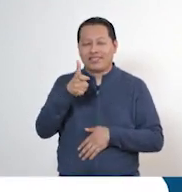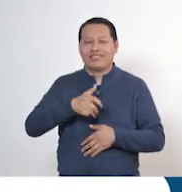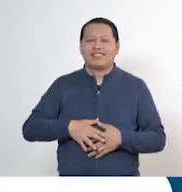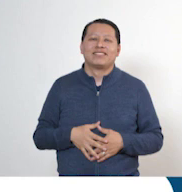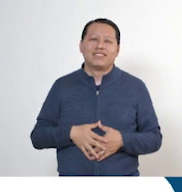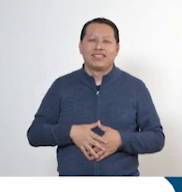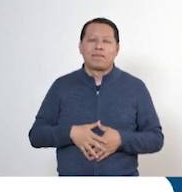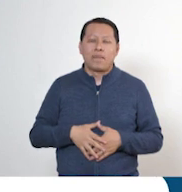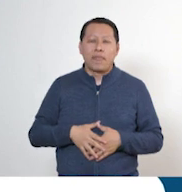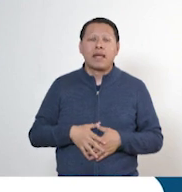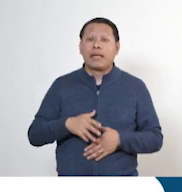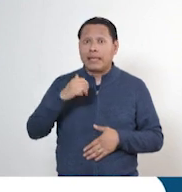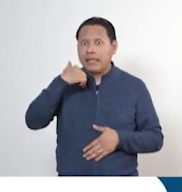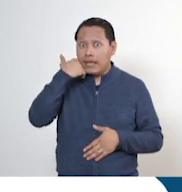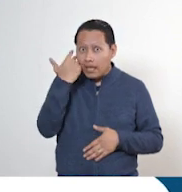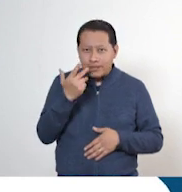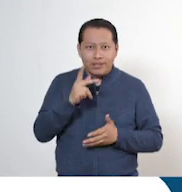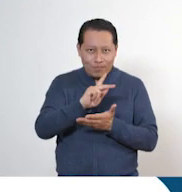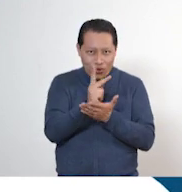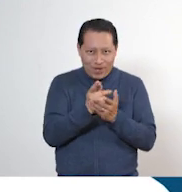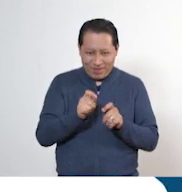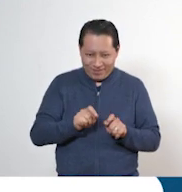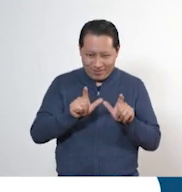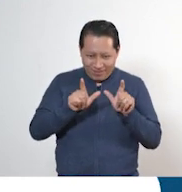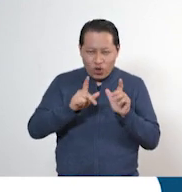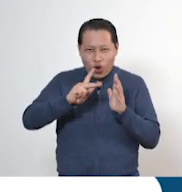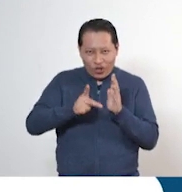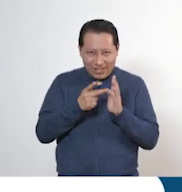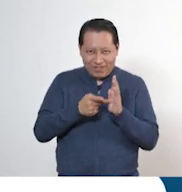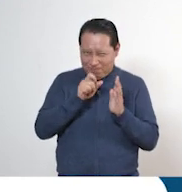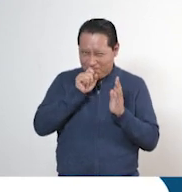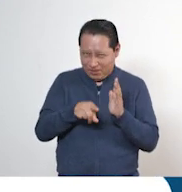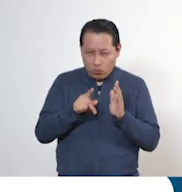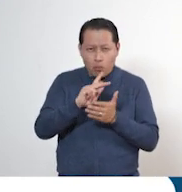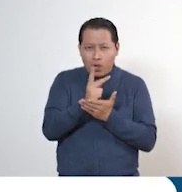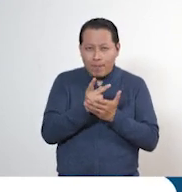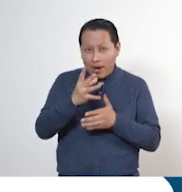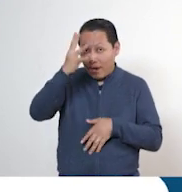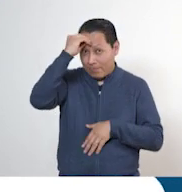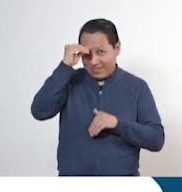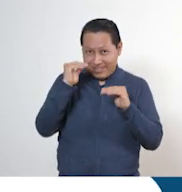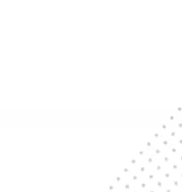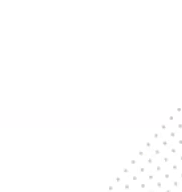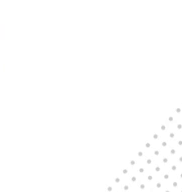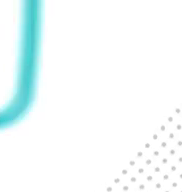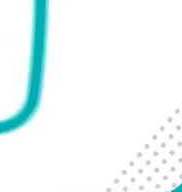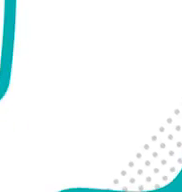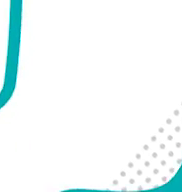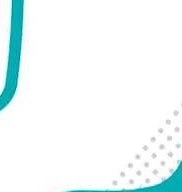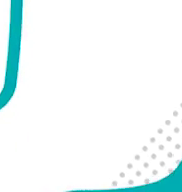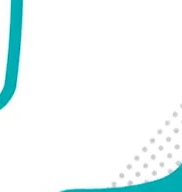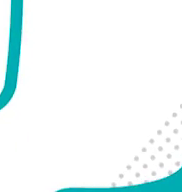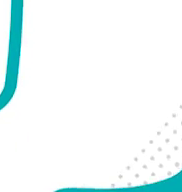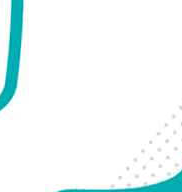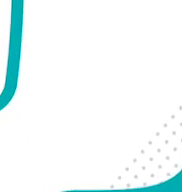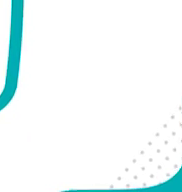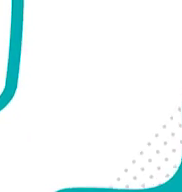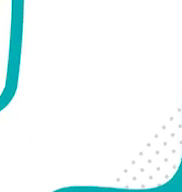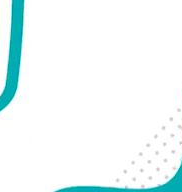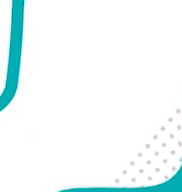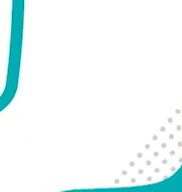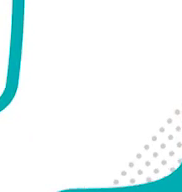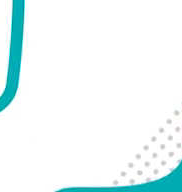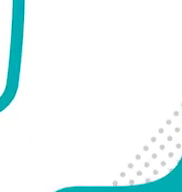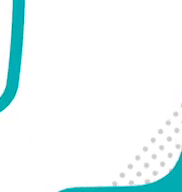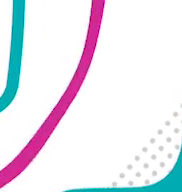conalitech.cep.gob.mx. Si quieres volver a ver los programas Aprende en Casa 2, los puedes encontrar en la siguiente liga: